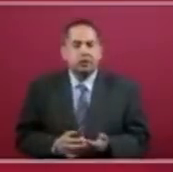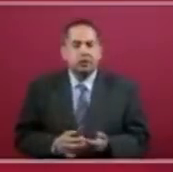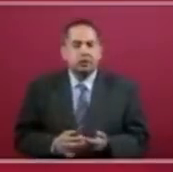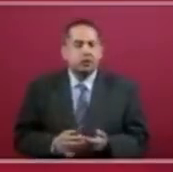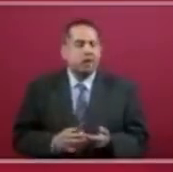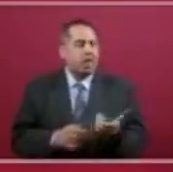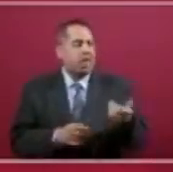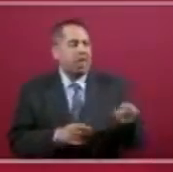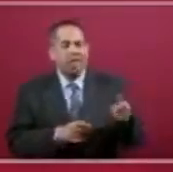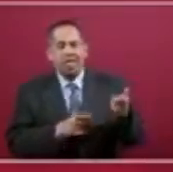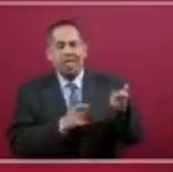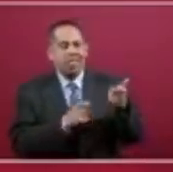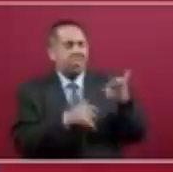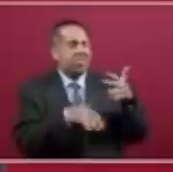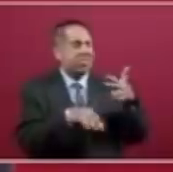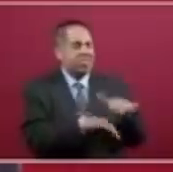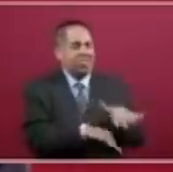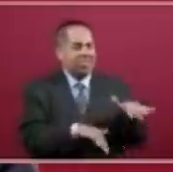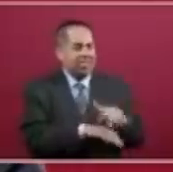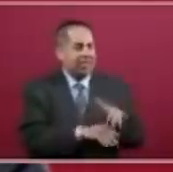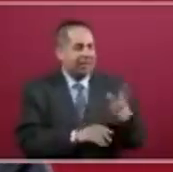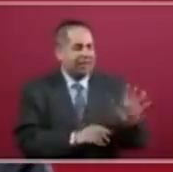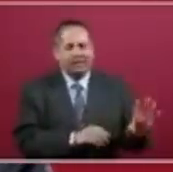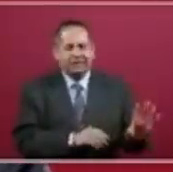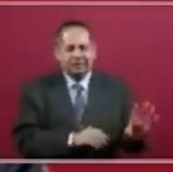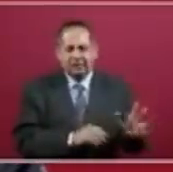barato se compra con el dinero.